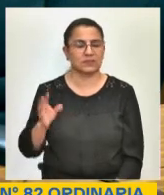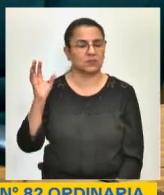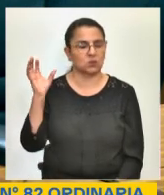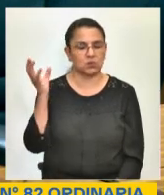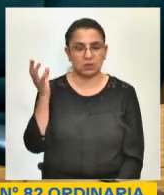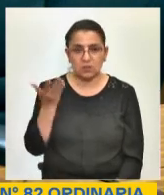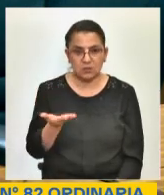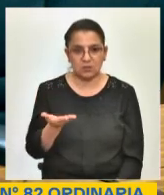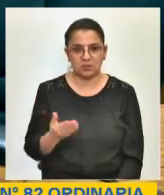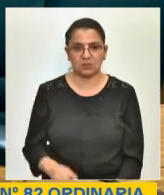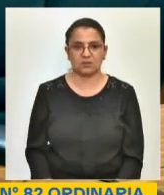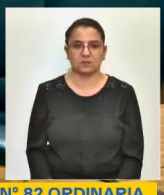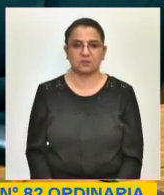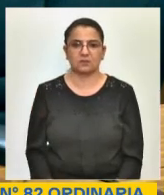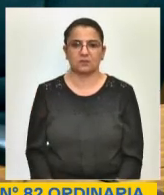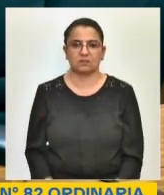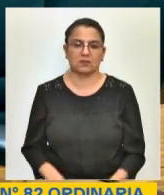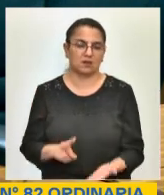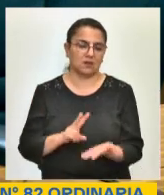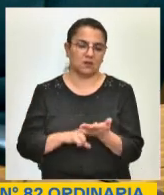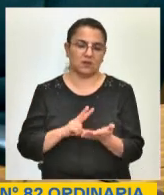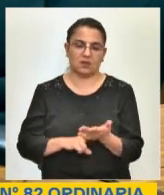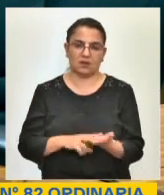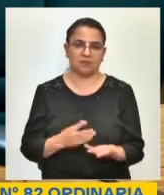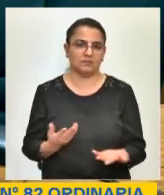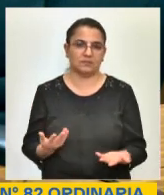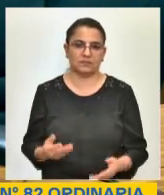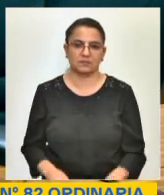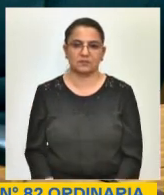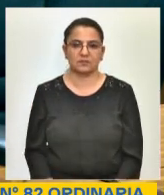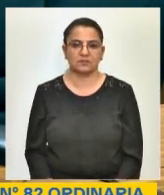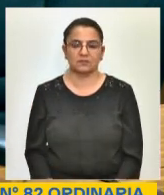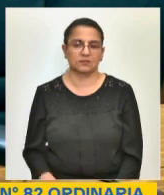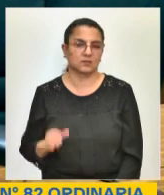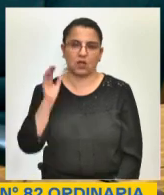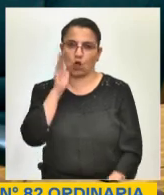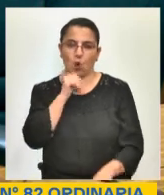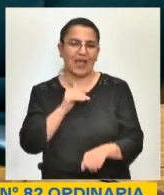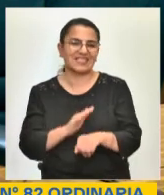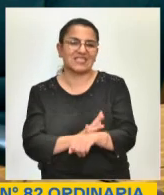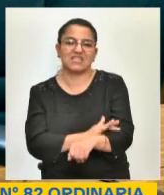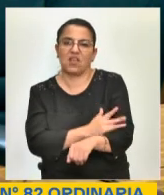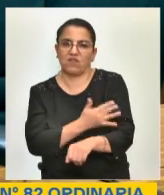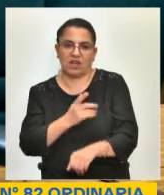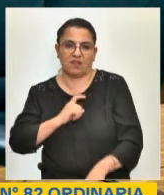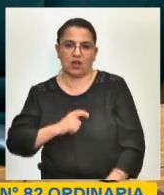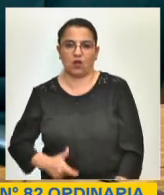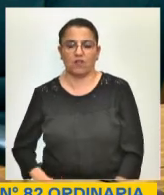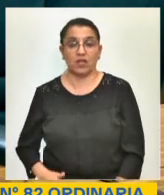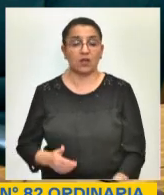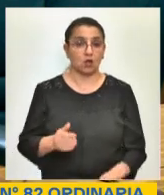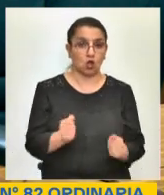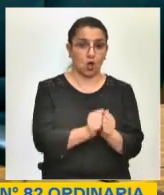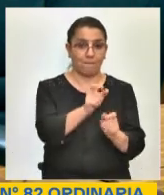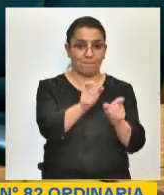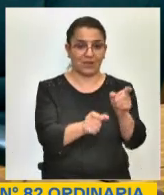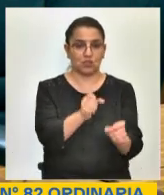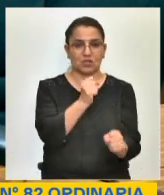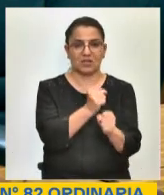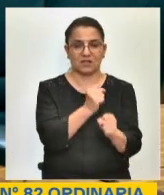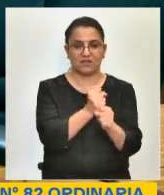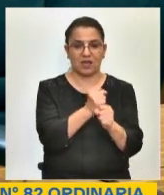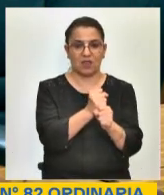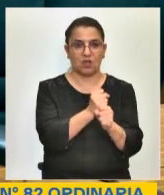entiendo no entiendo de verdad no entiendo que no haya sensibilidad con trabajadores del